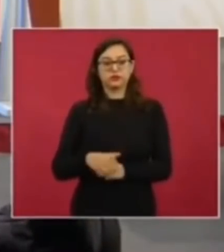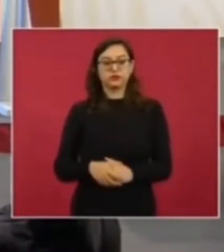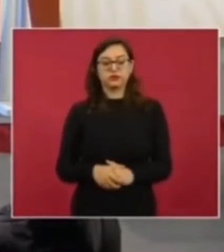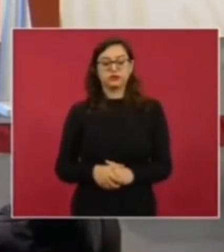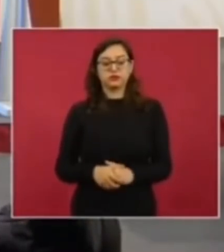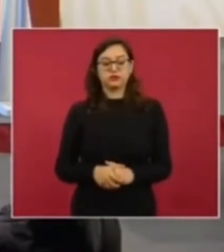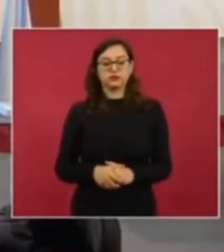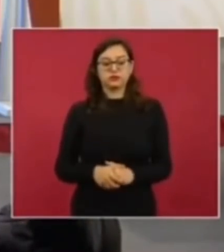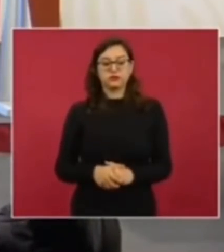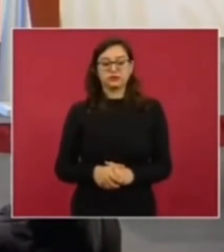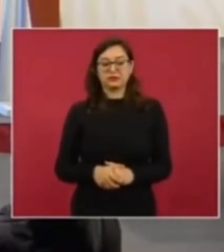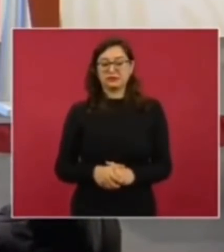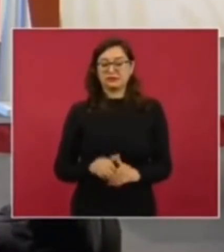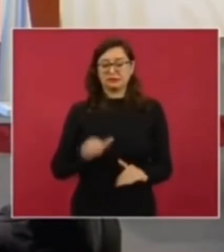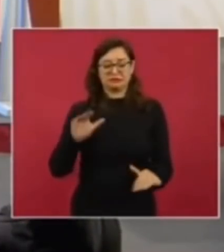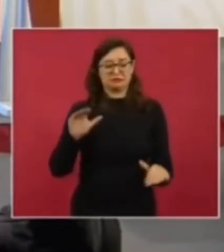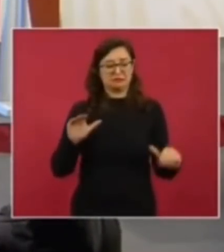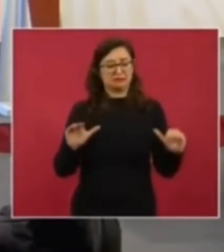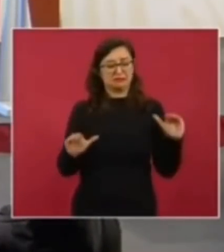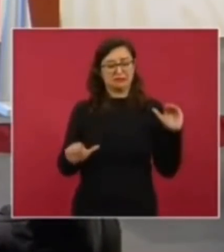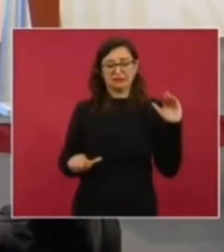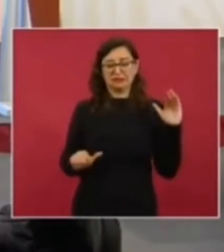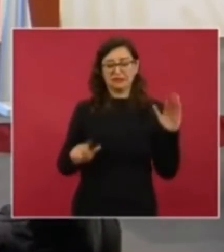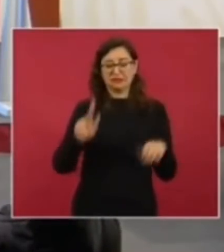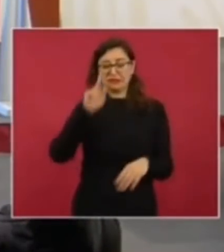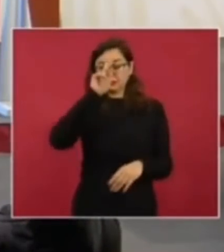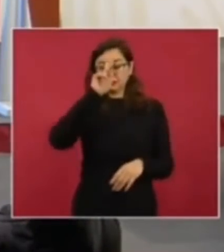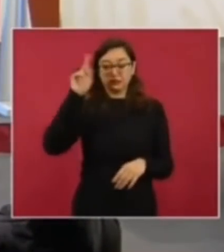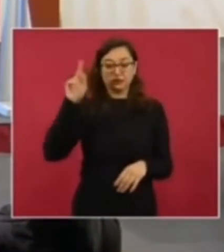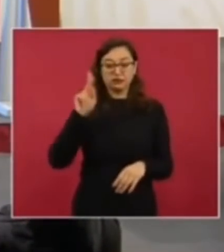Es el de mayor desigualdad.